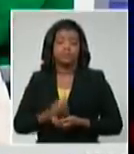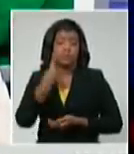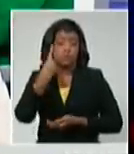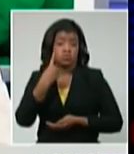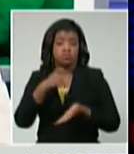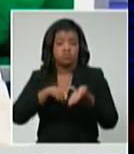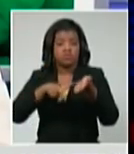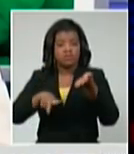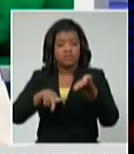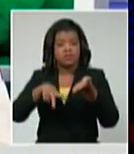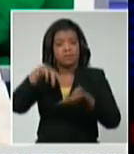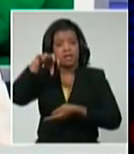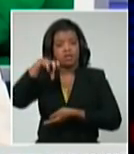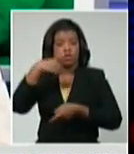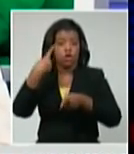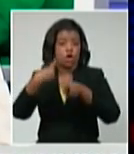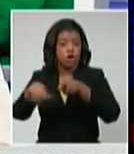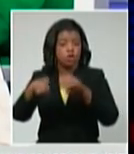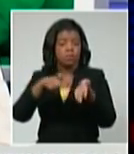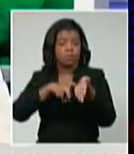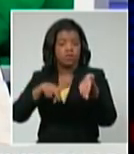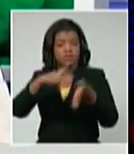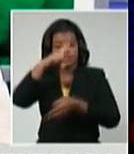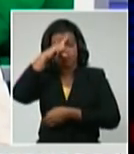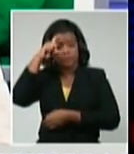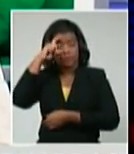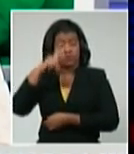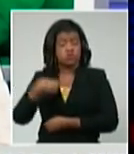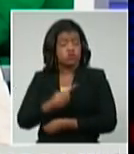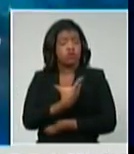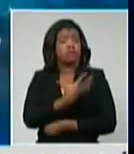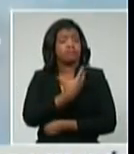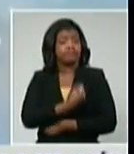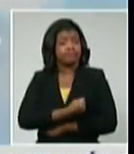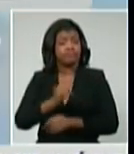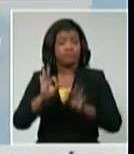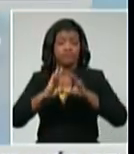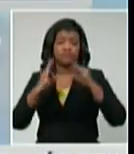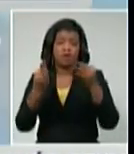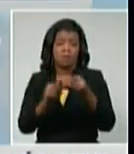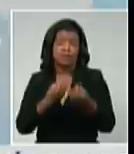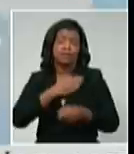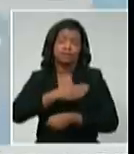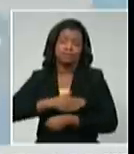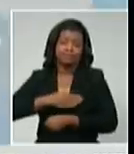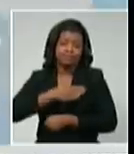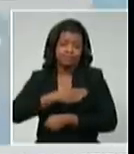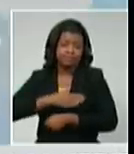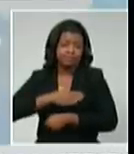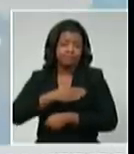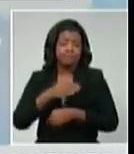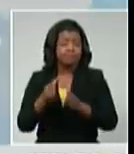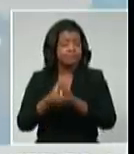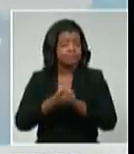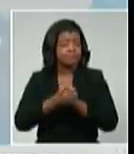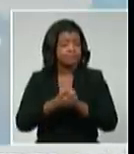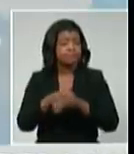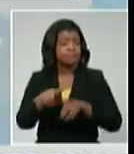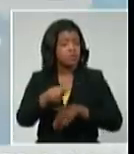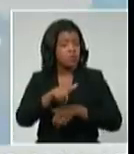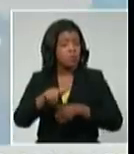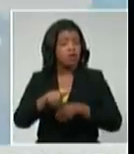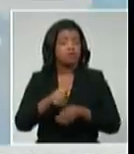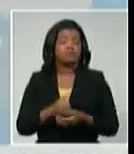Santi Espíritu, lo cual lamentamos, damos las condolencias a sus familiares y amistades, y esto hace que